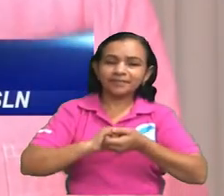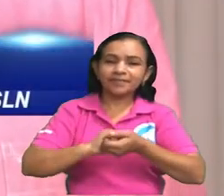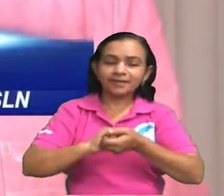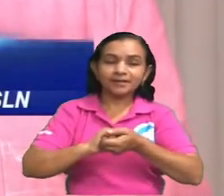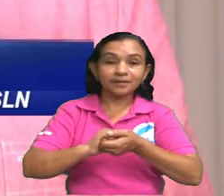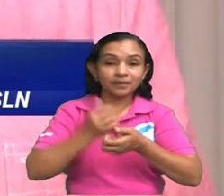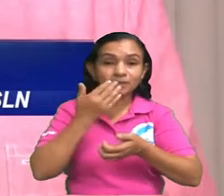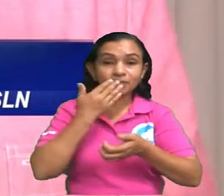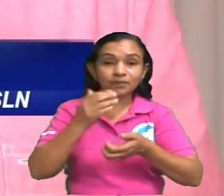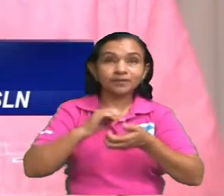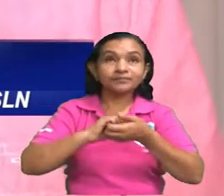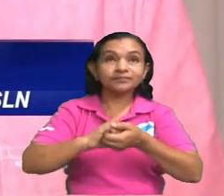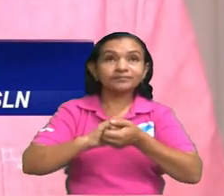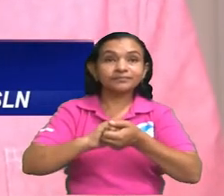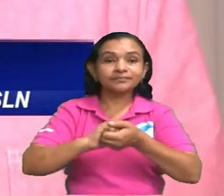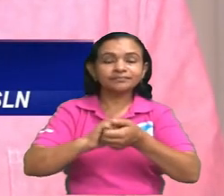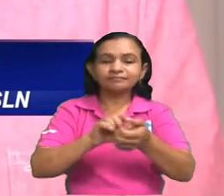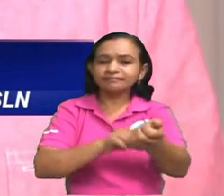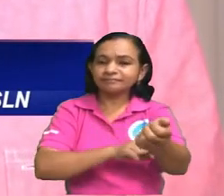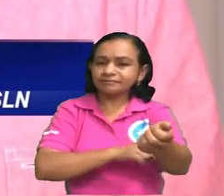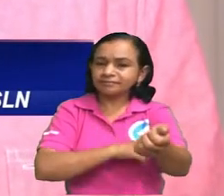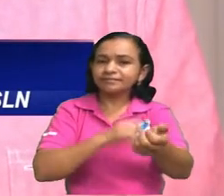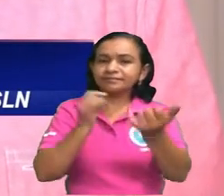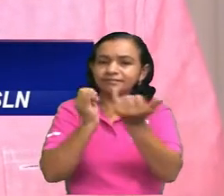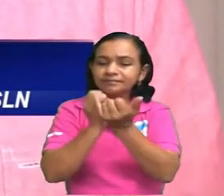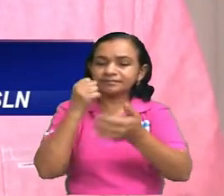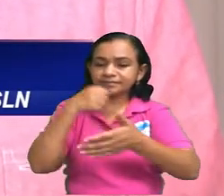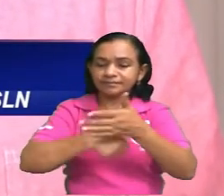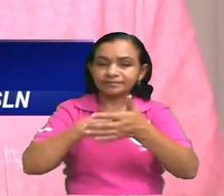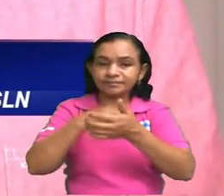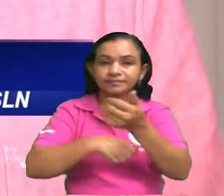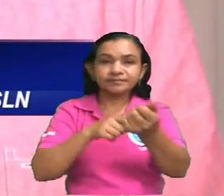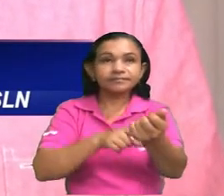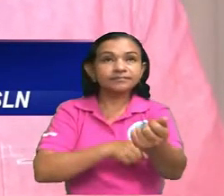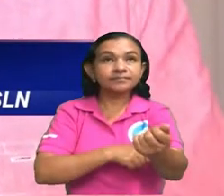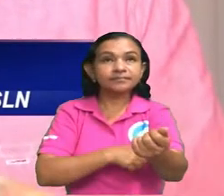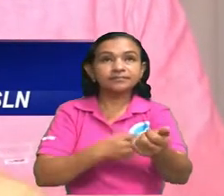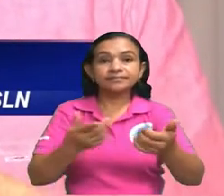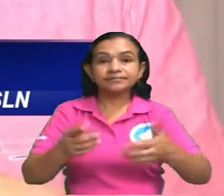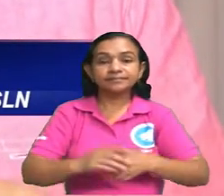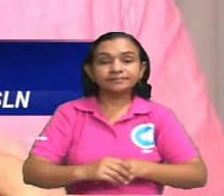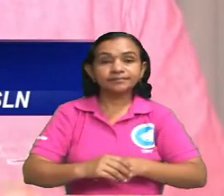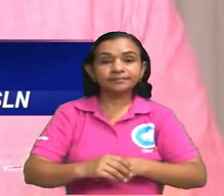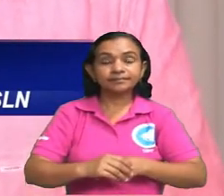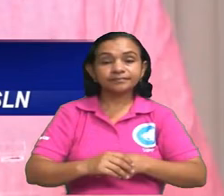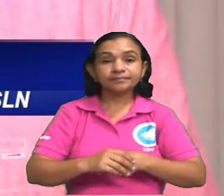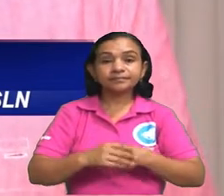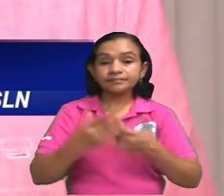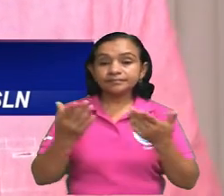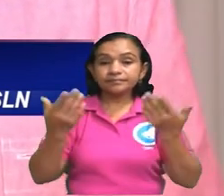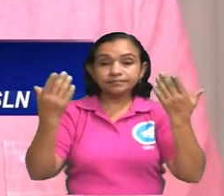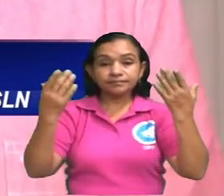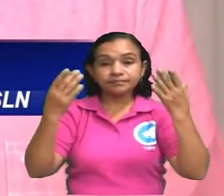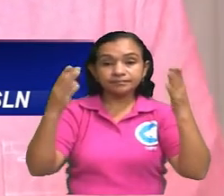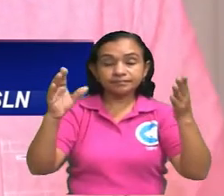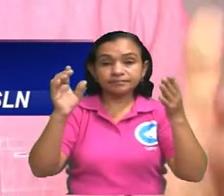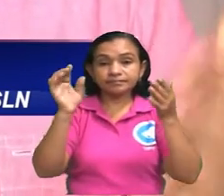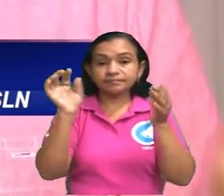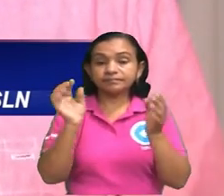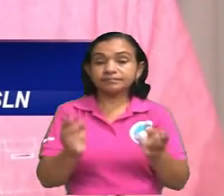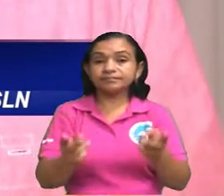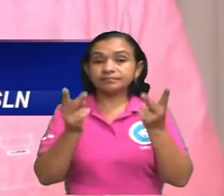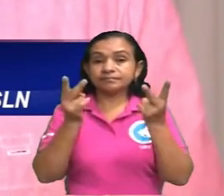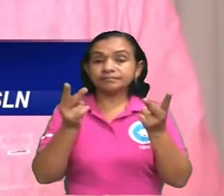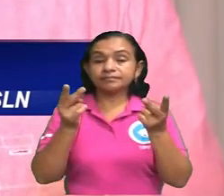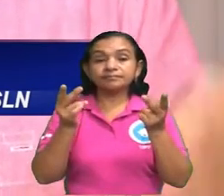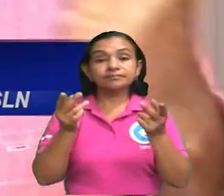entrañables, eran hermanos de lucha, y en esos detalles de vida